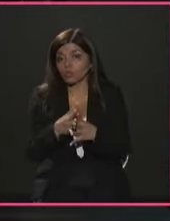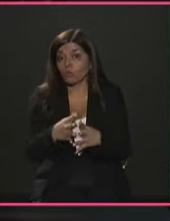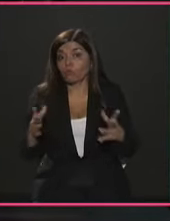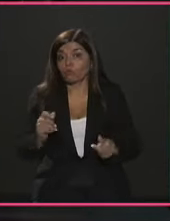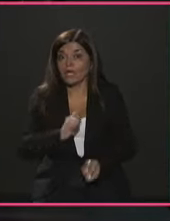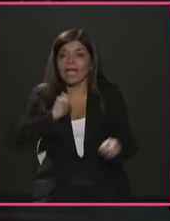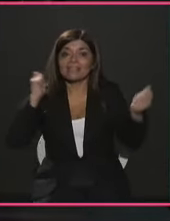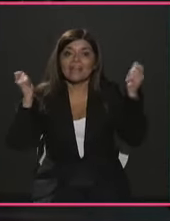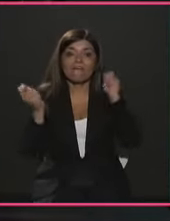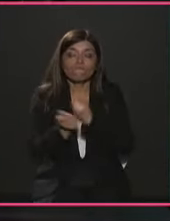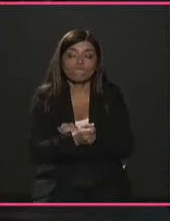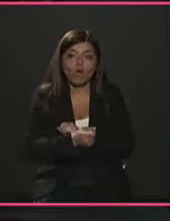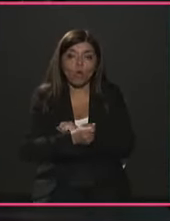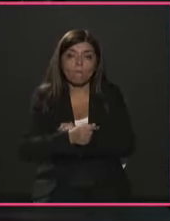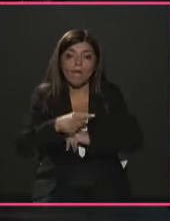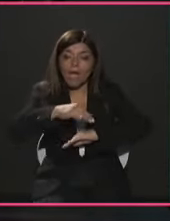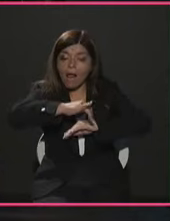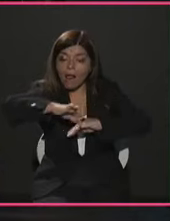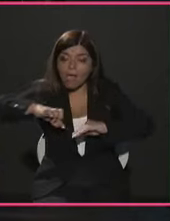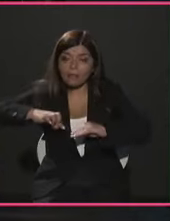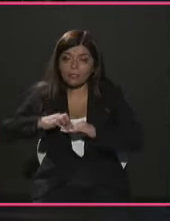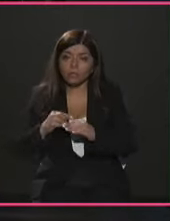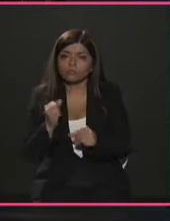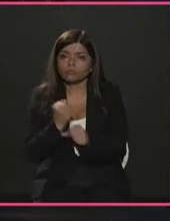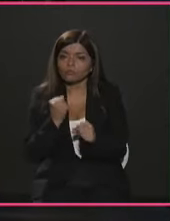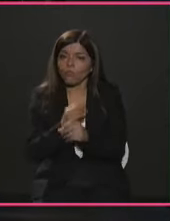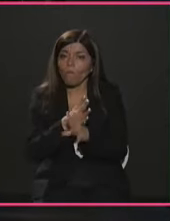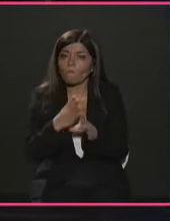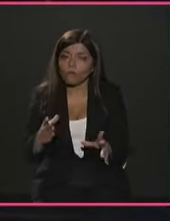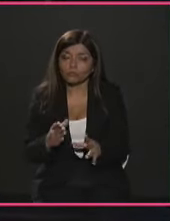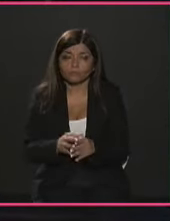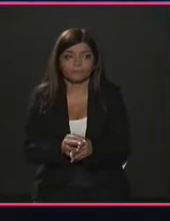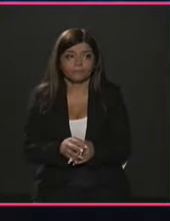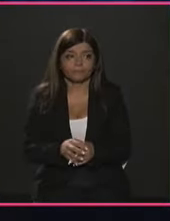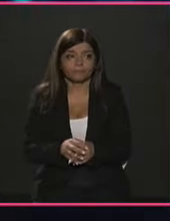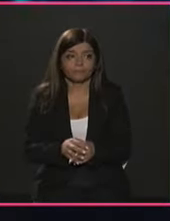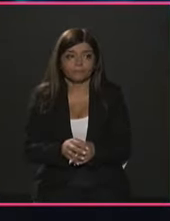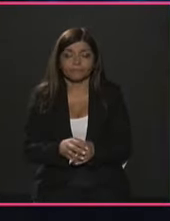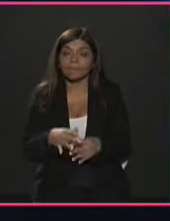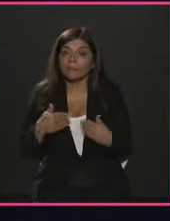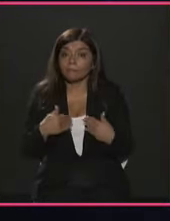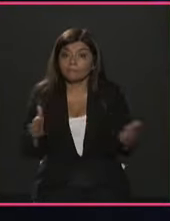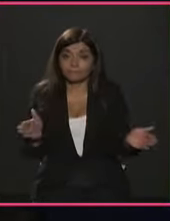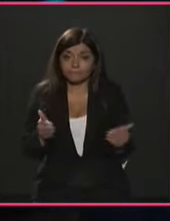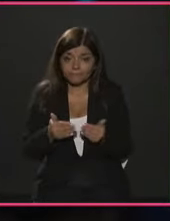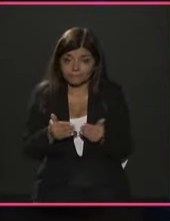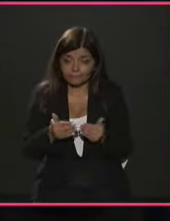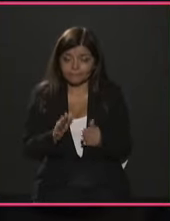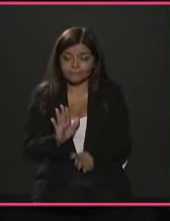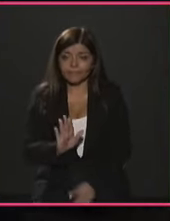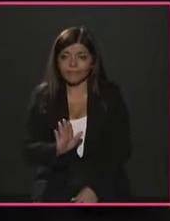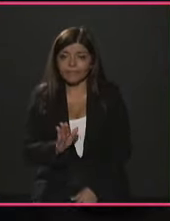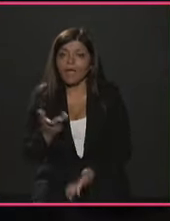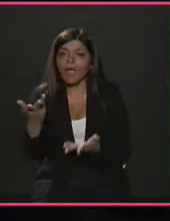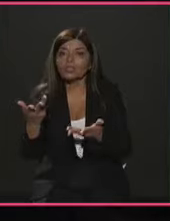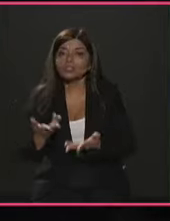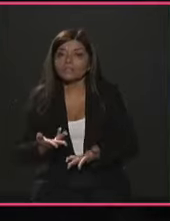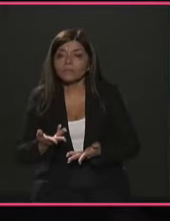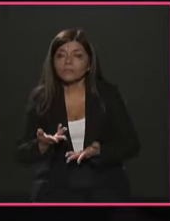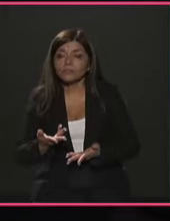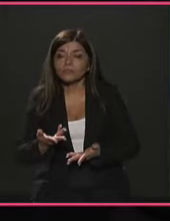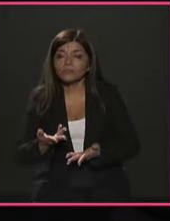y transformar la Patagonia para bien y generar muchísimos empleos voy a cerrar con una